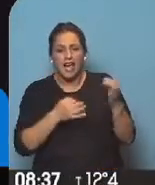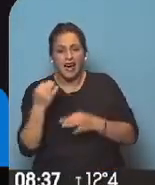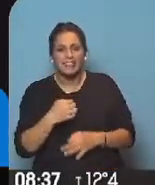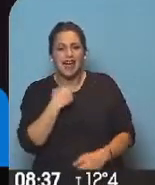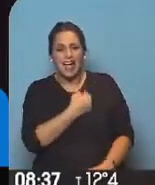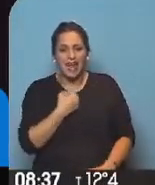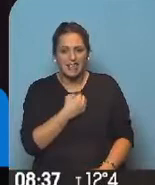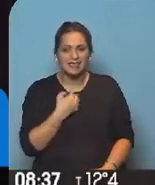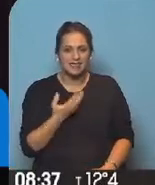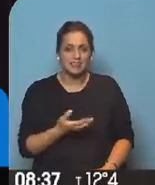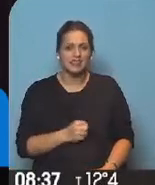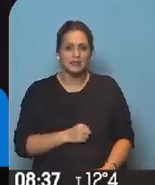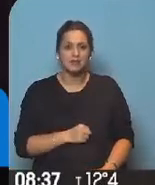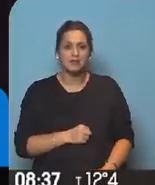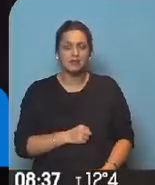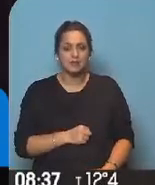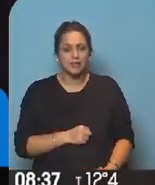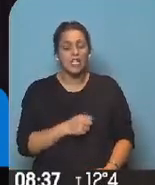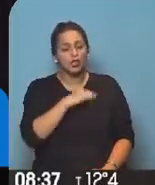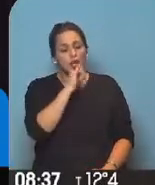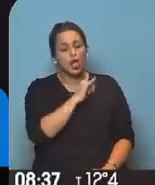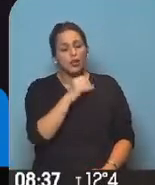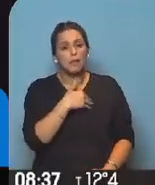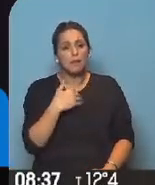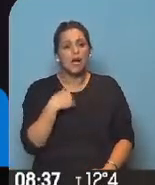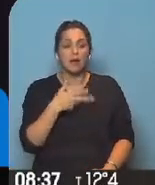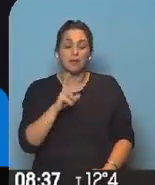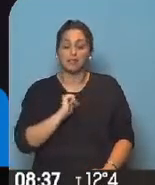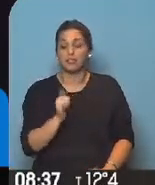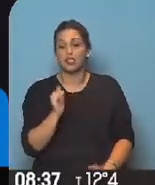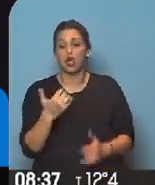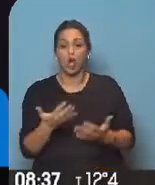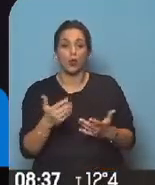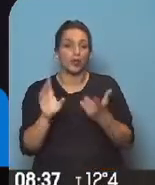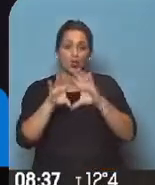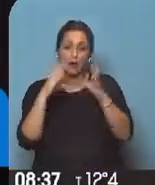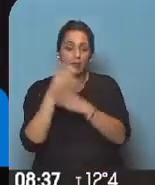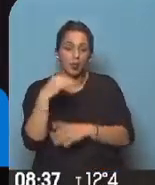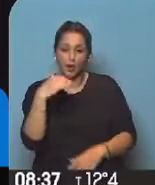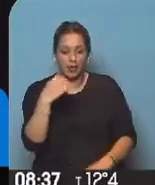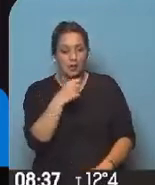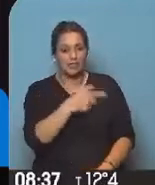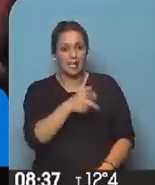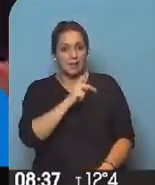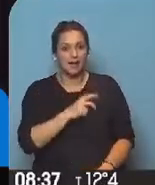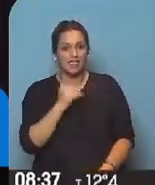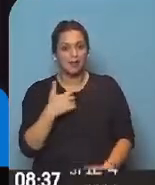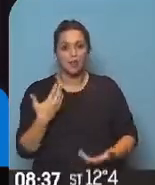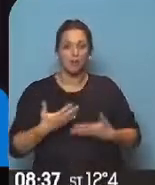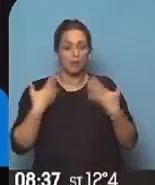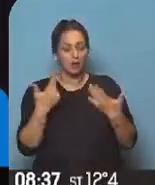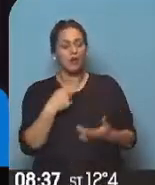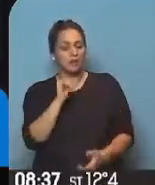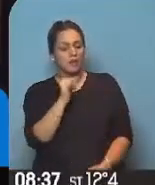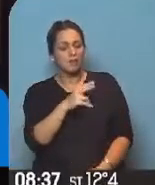menor de 35 años y le contenido a eso y me dice sí claro obviamente todo el mundo lo tendría que ver me dice ella muy orgulloso de su cicatriz